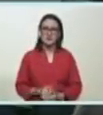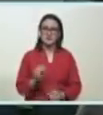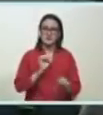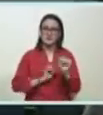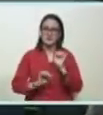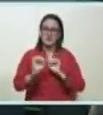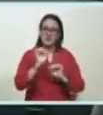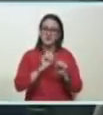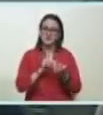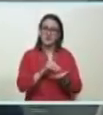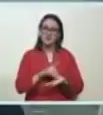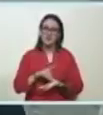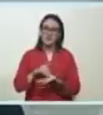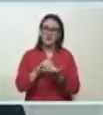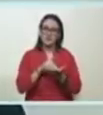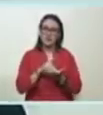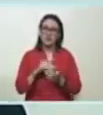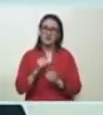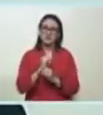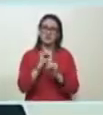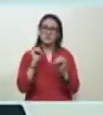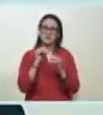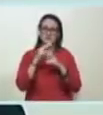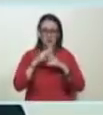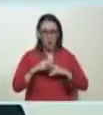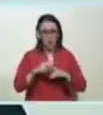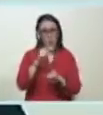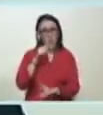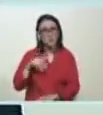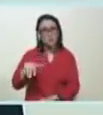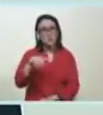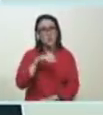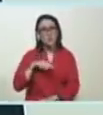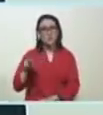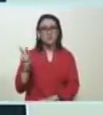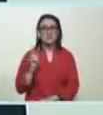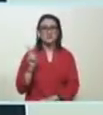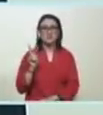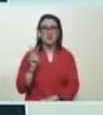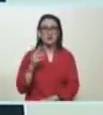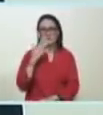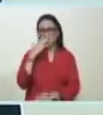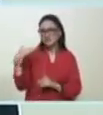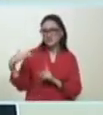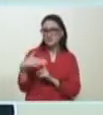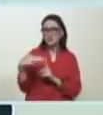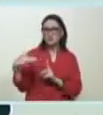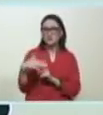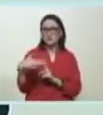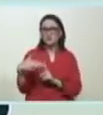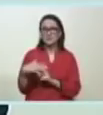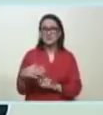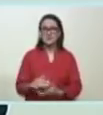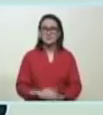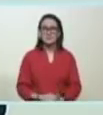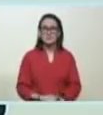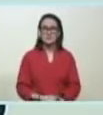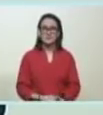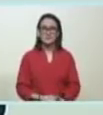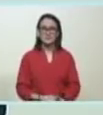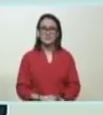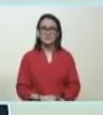de la dignidad, la independencia y el honor del pueblo venezolano frente a las agresiones.